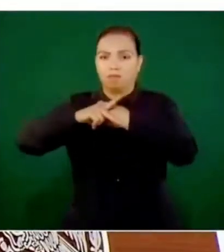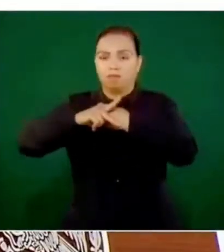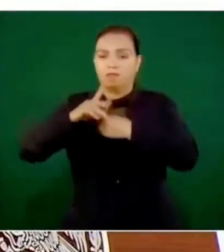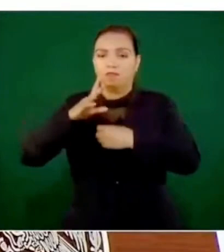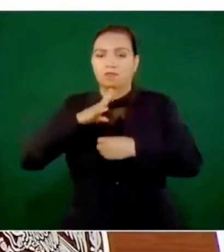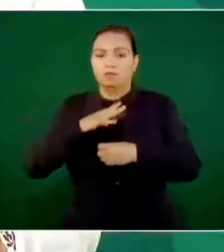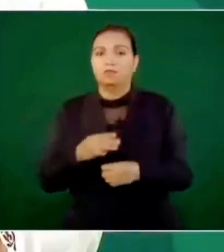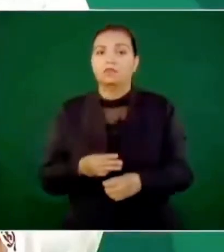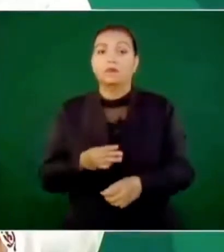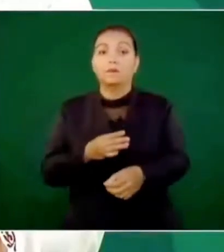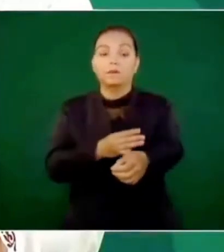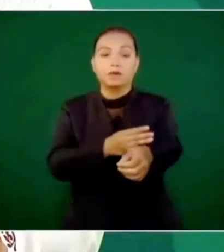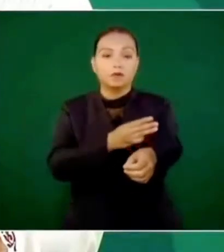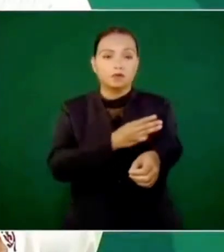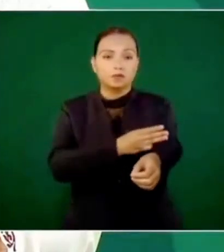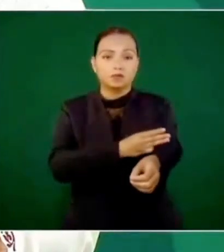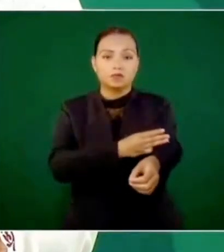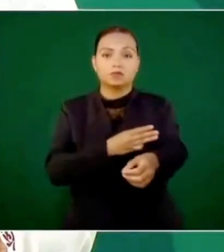Madero.